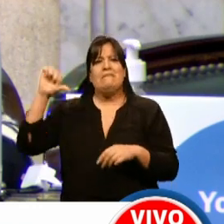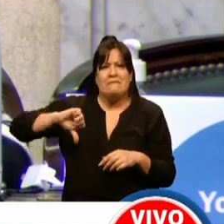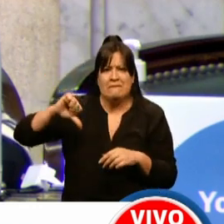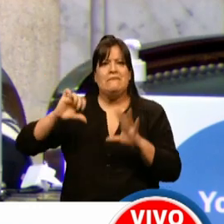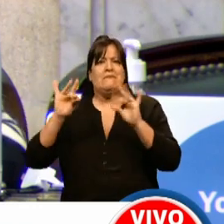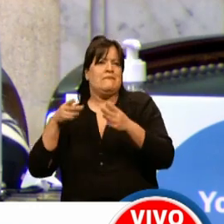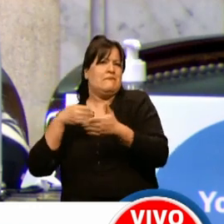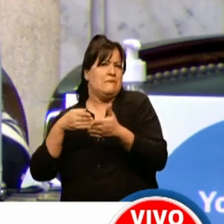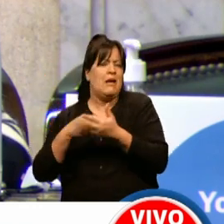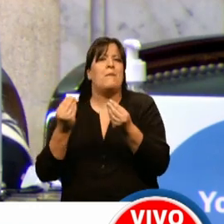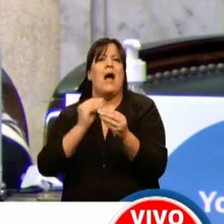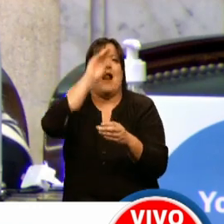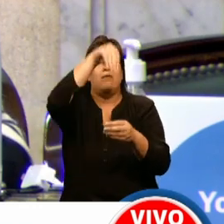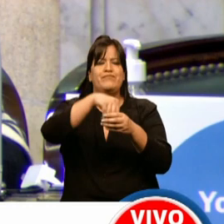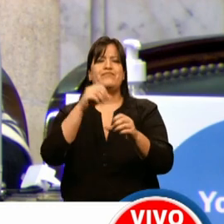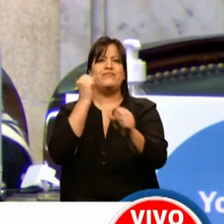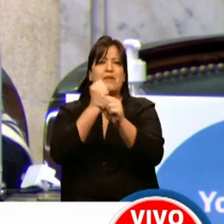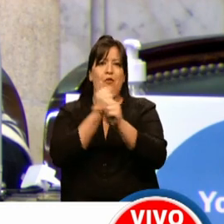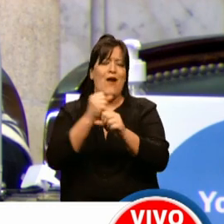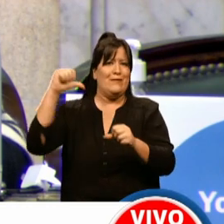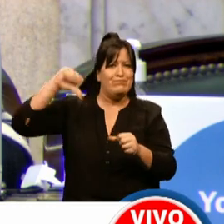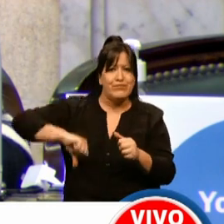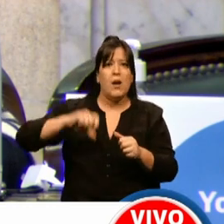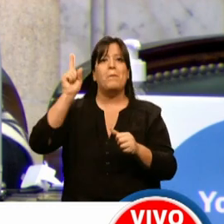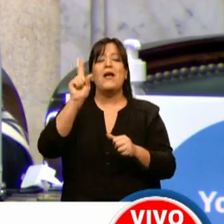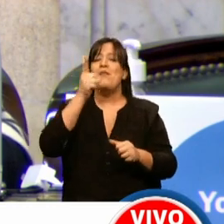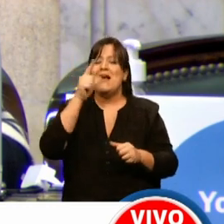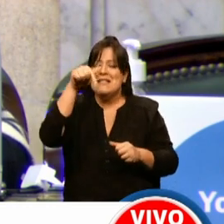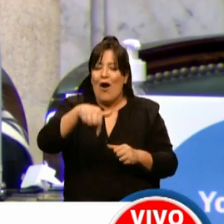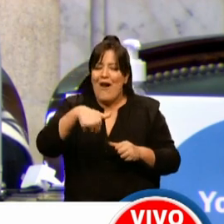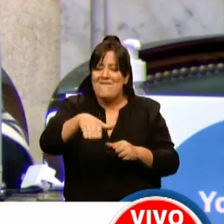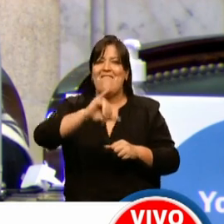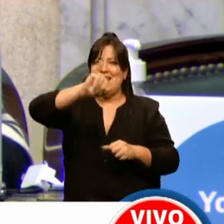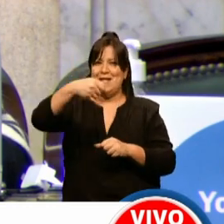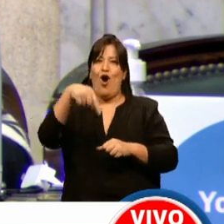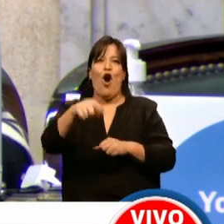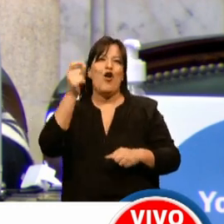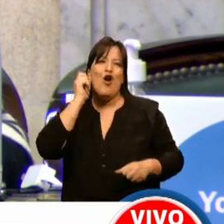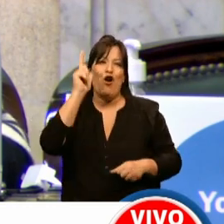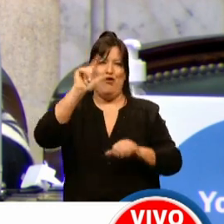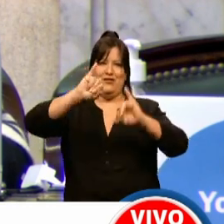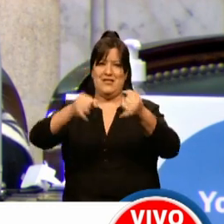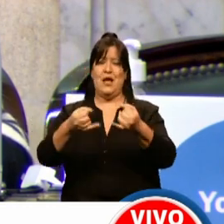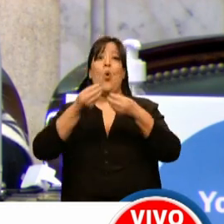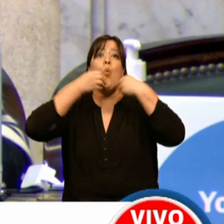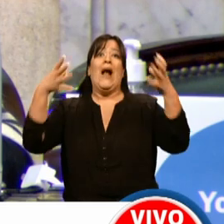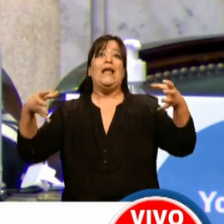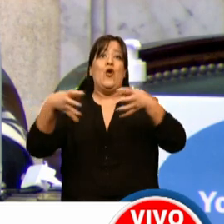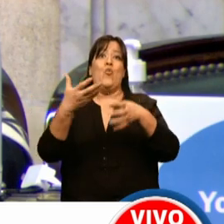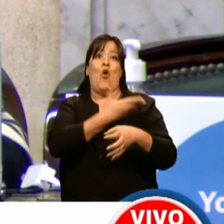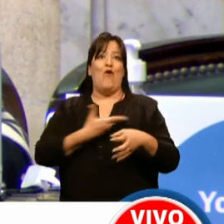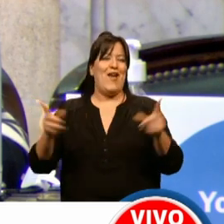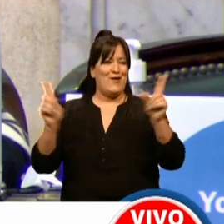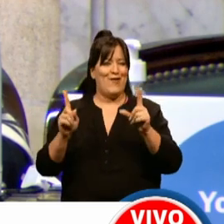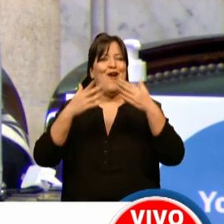como la inserción y la inclusión laboral me parece que los días llegan y hoy llegó y llega no en cualquier gobierno llega de los